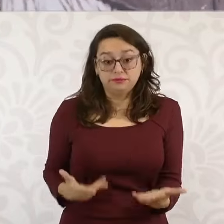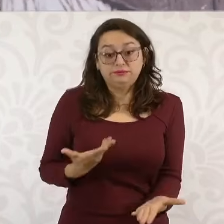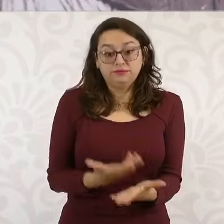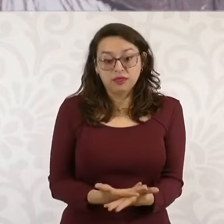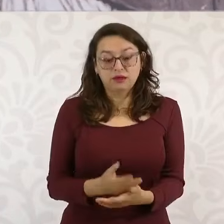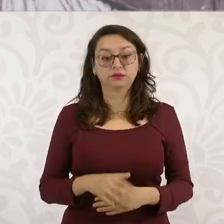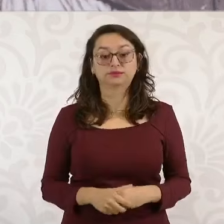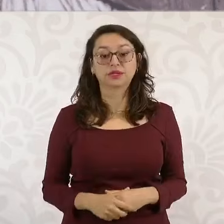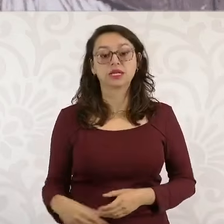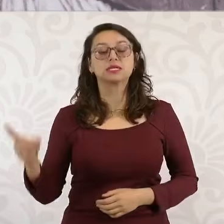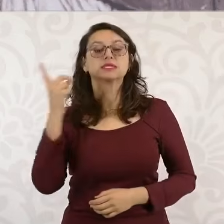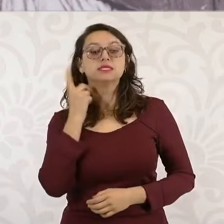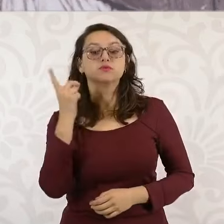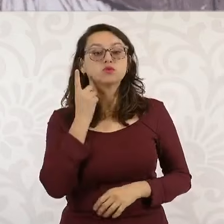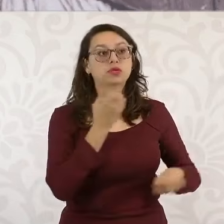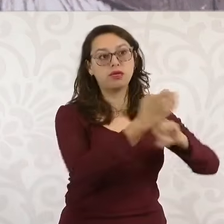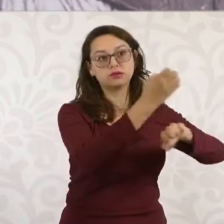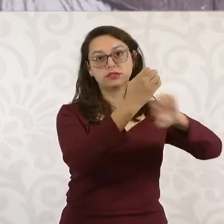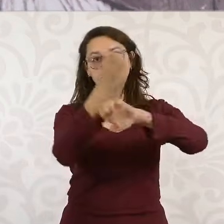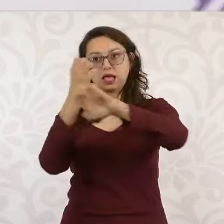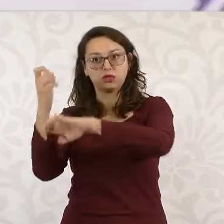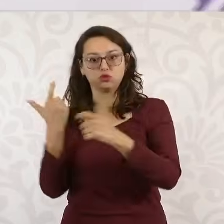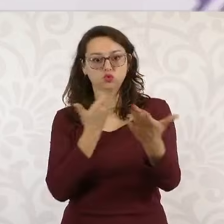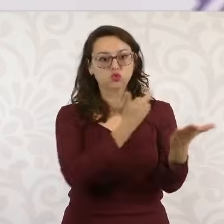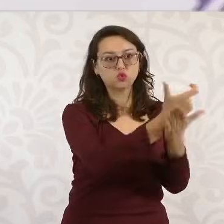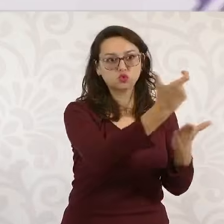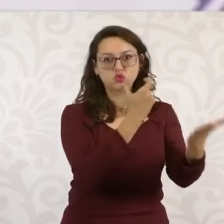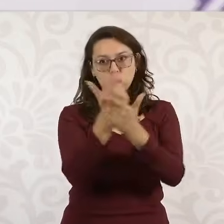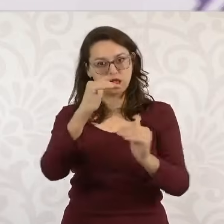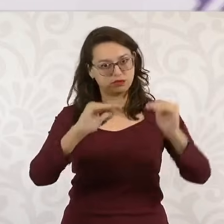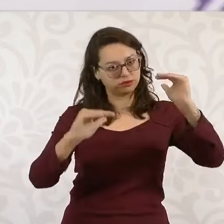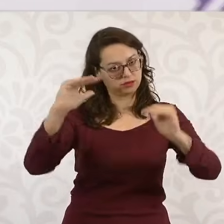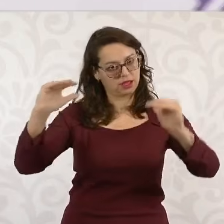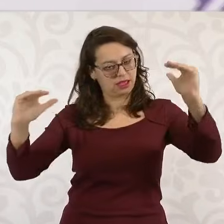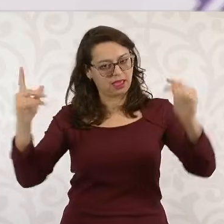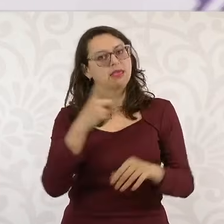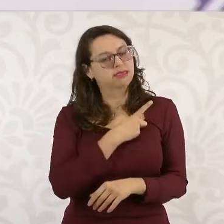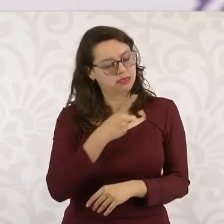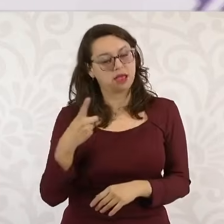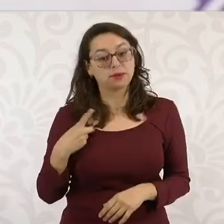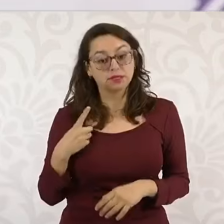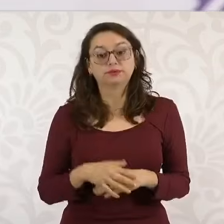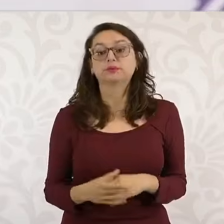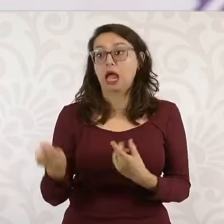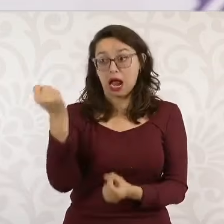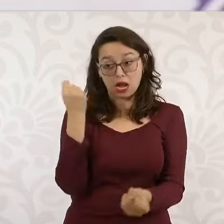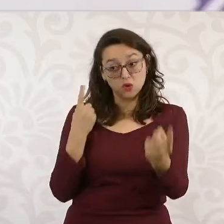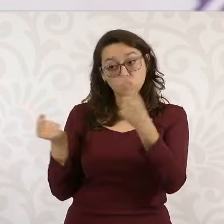los sueldos de los diputados locales. Hay congresos estatales